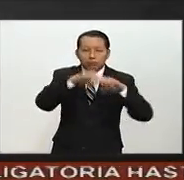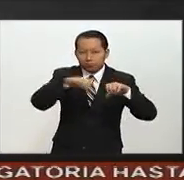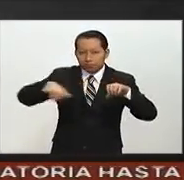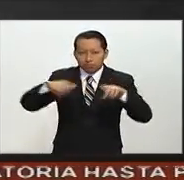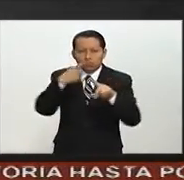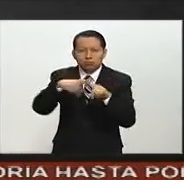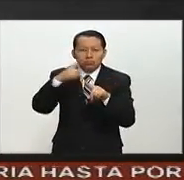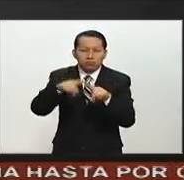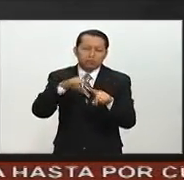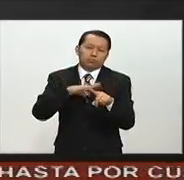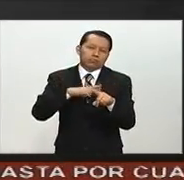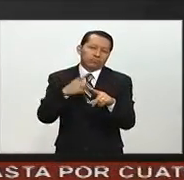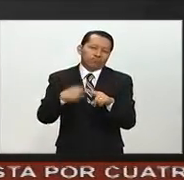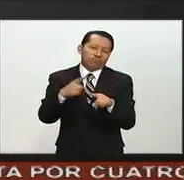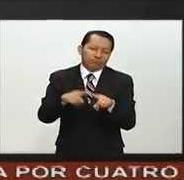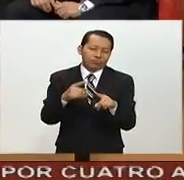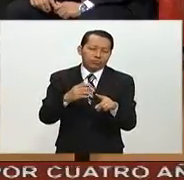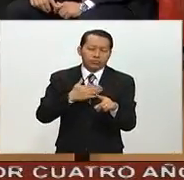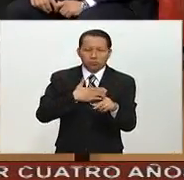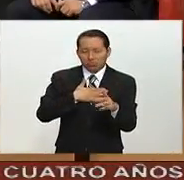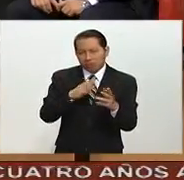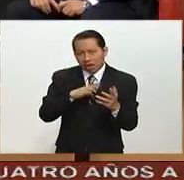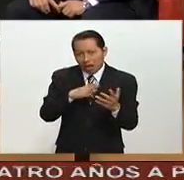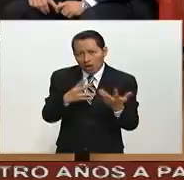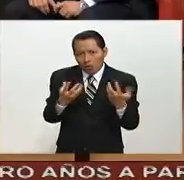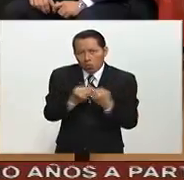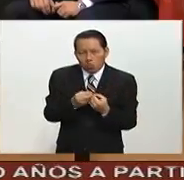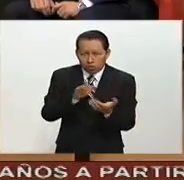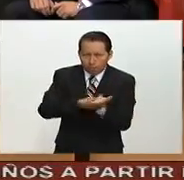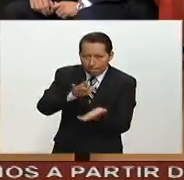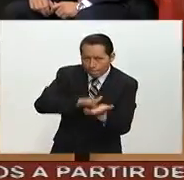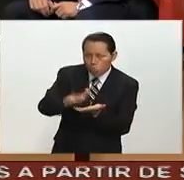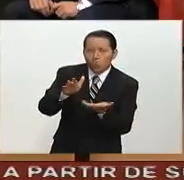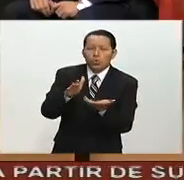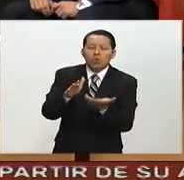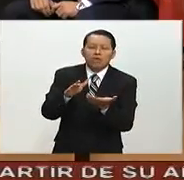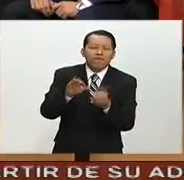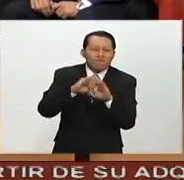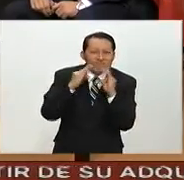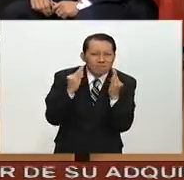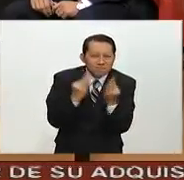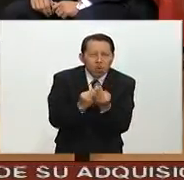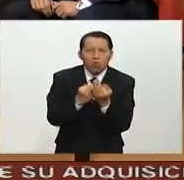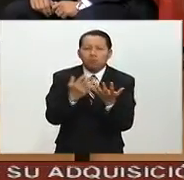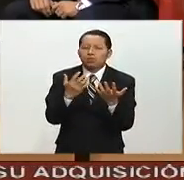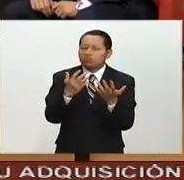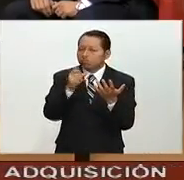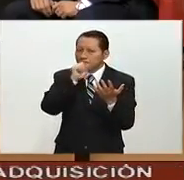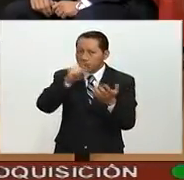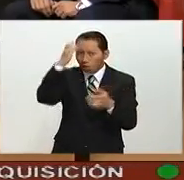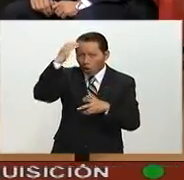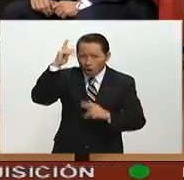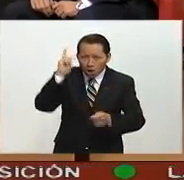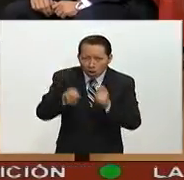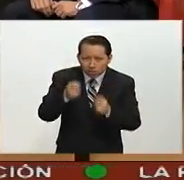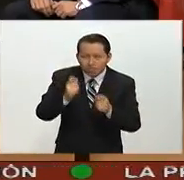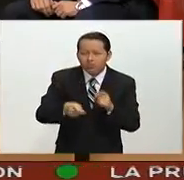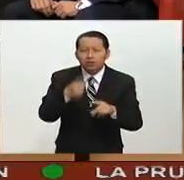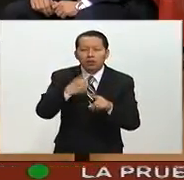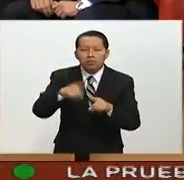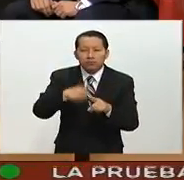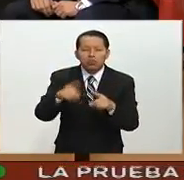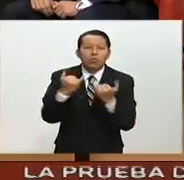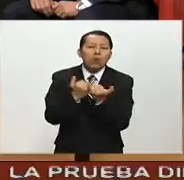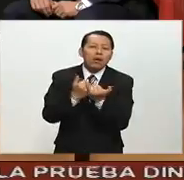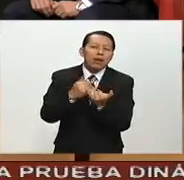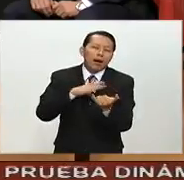hay muchas incubadoras como nosotros, aceleradoras, medios incluso, o sea, herramientas, conocimiento y ganas hay de parte como de los que